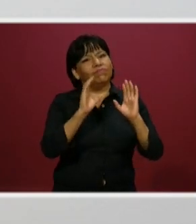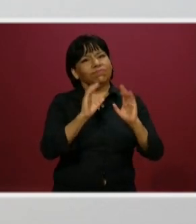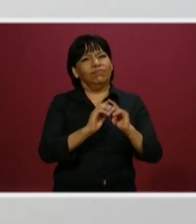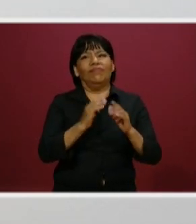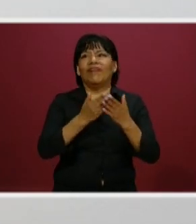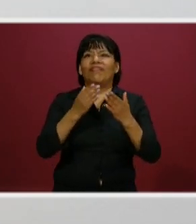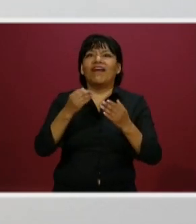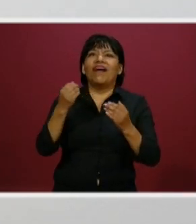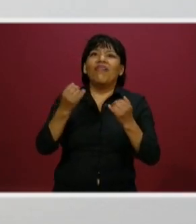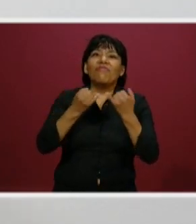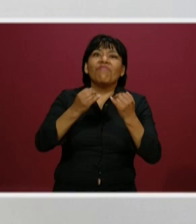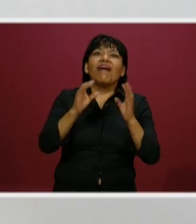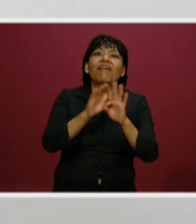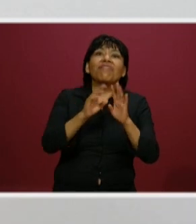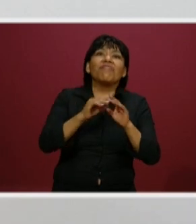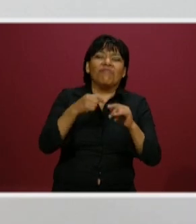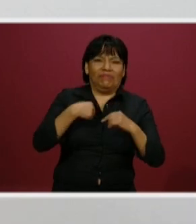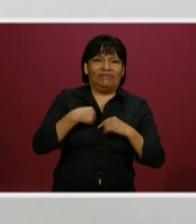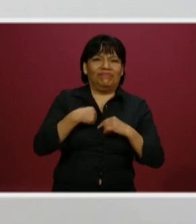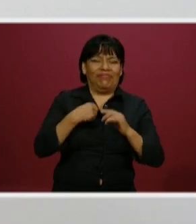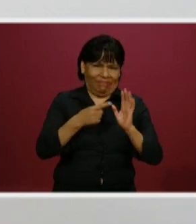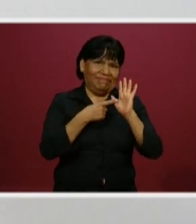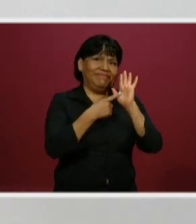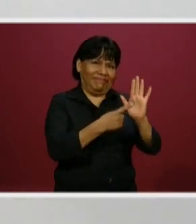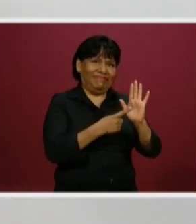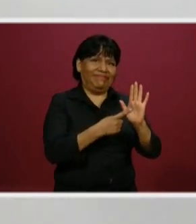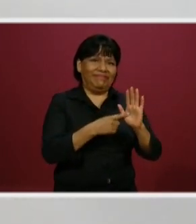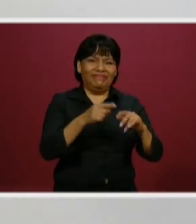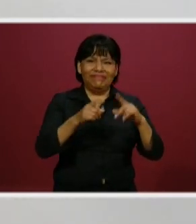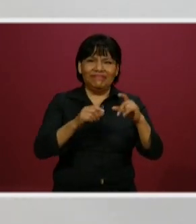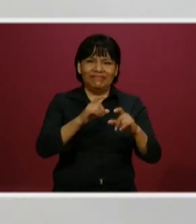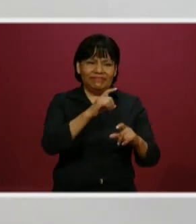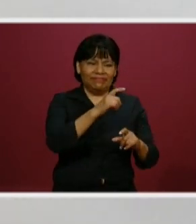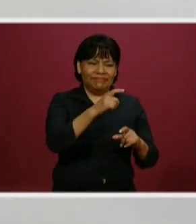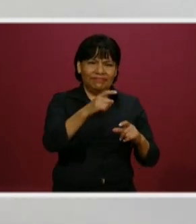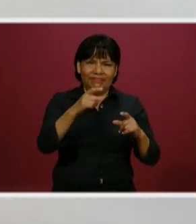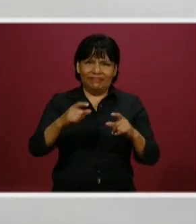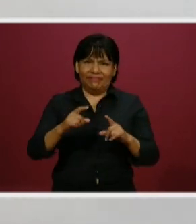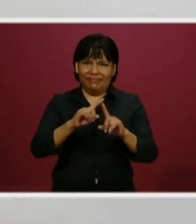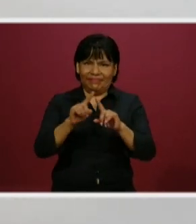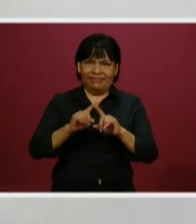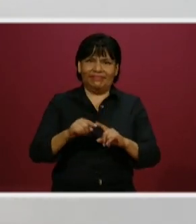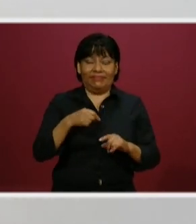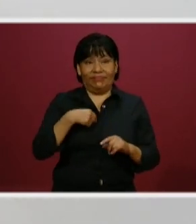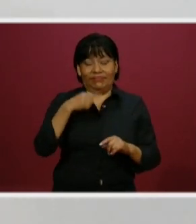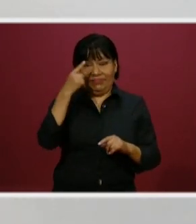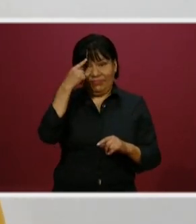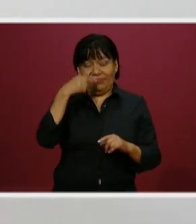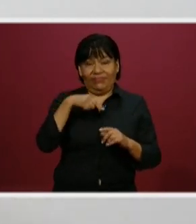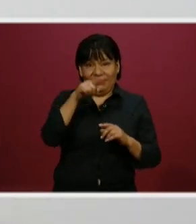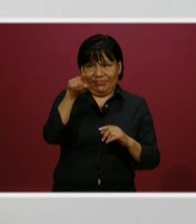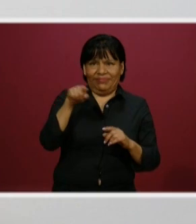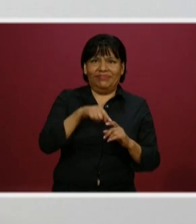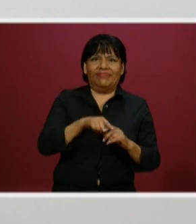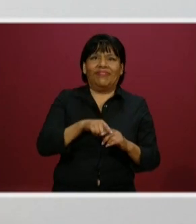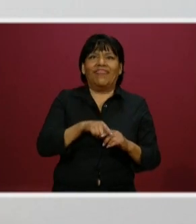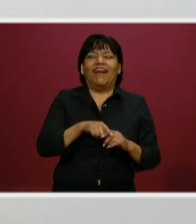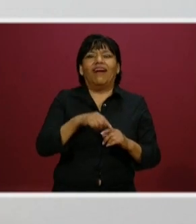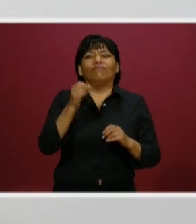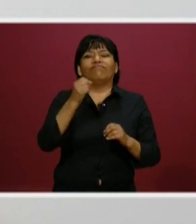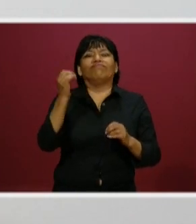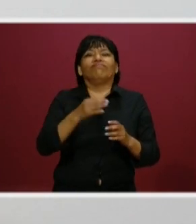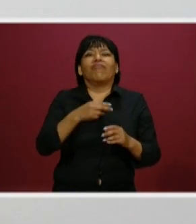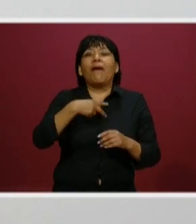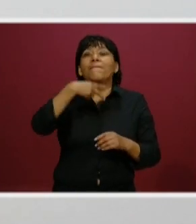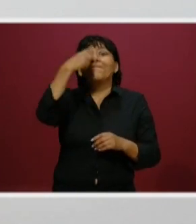que jugar la lotería aquí tenemos algunas tarjetitas que yo creo que la lotería mexicana es un juego